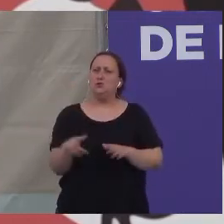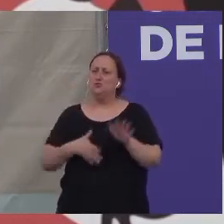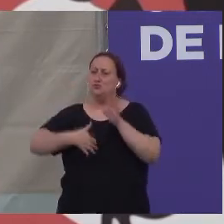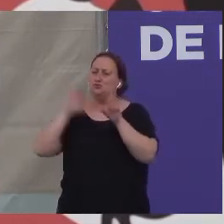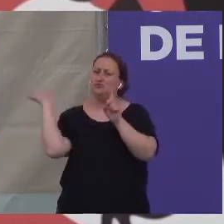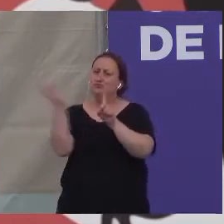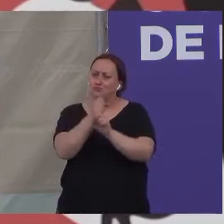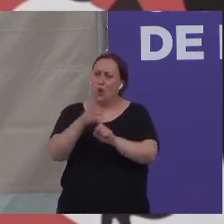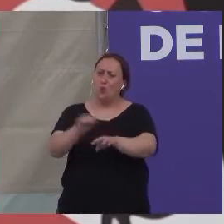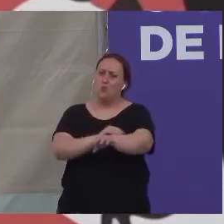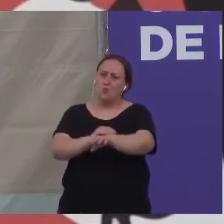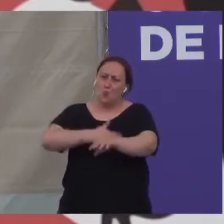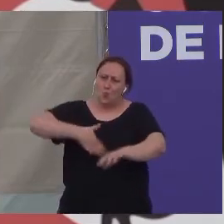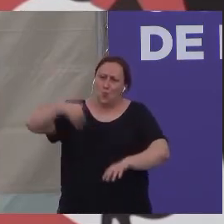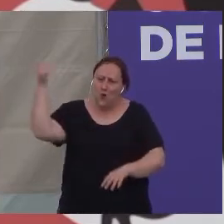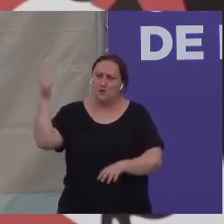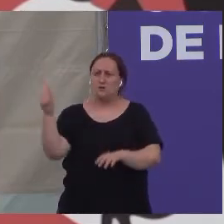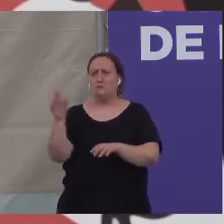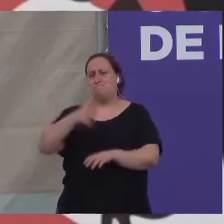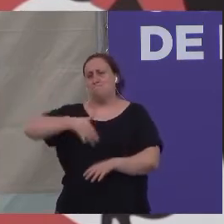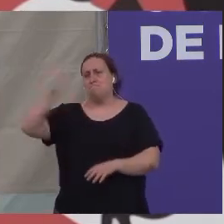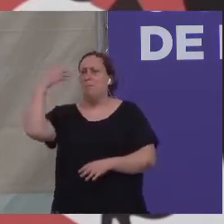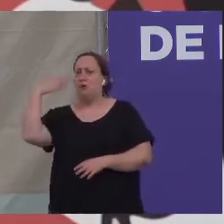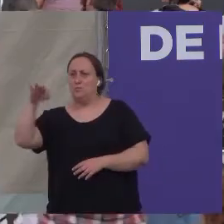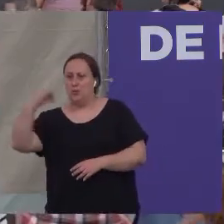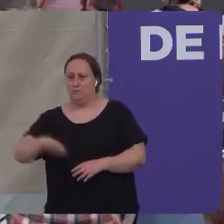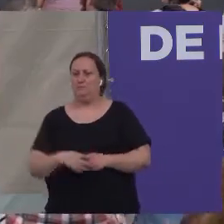morados, conseguiremos ser más poder. Gracias.